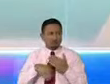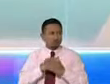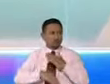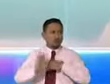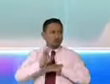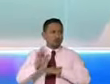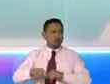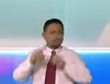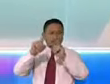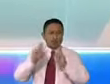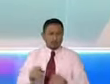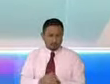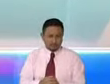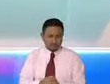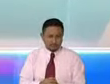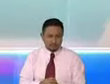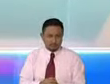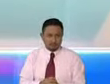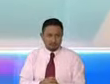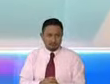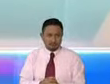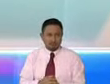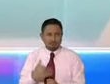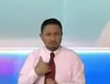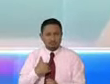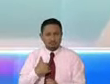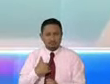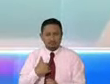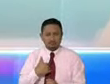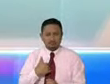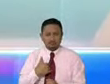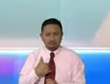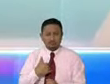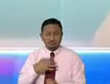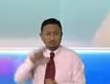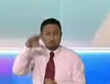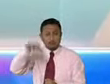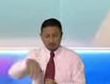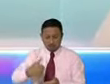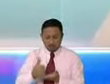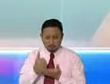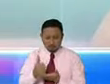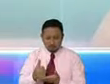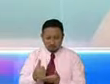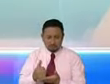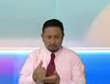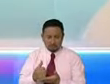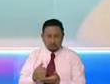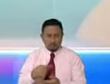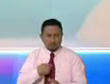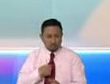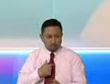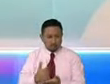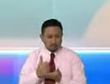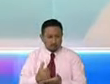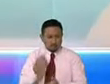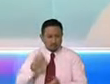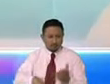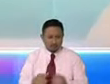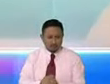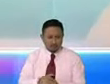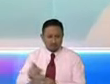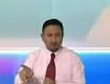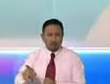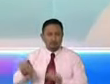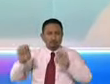ecuatorianos, ¿qué beneficio está teniendo el Estado ecuatoriano, el pueblo ecuatoriano, por esta empresa mixta?